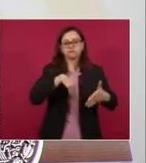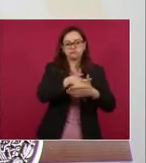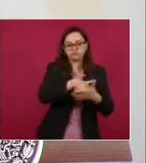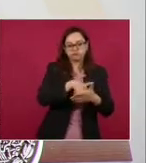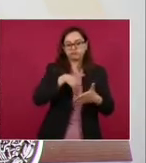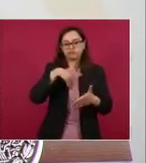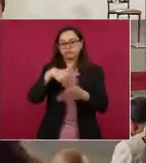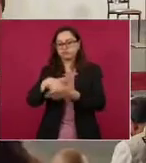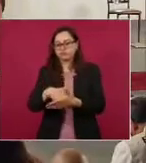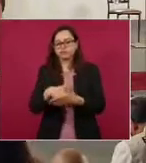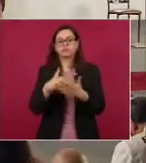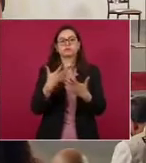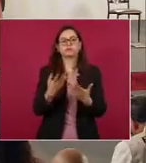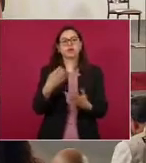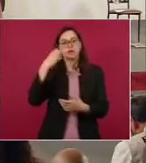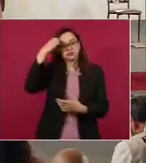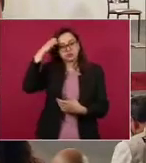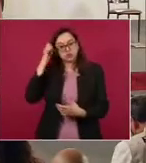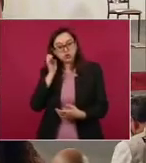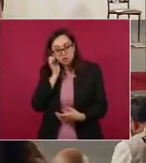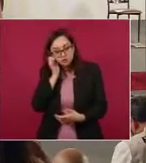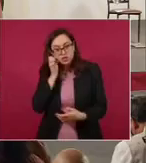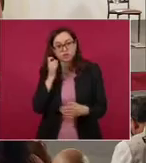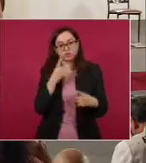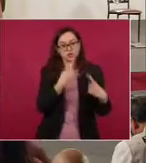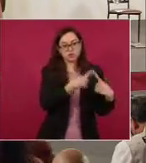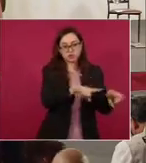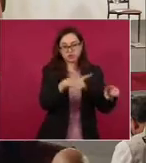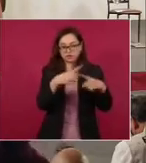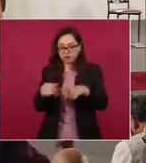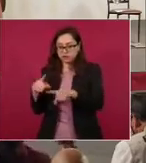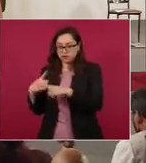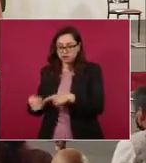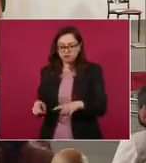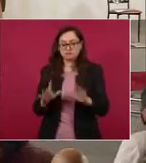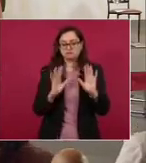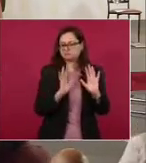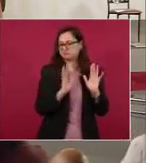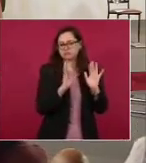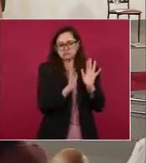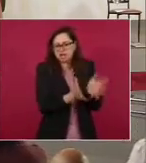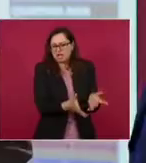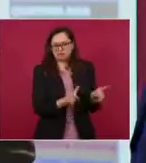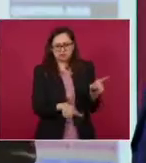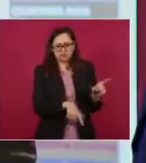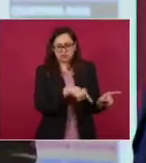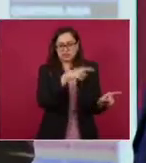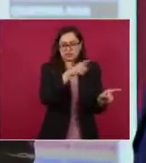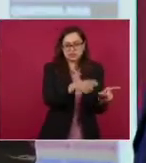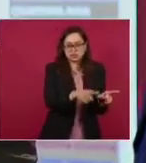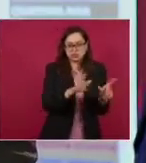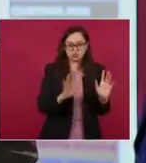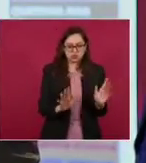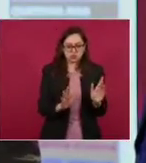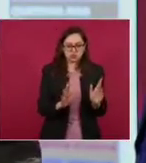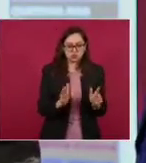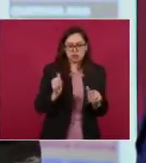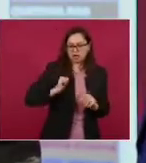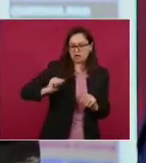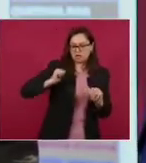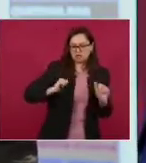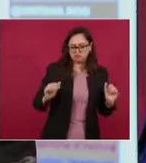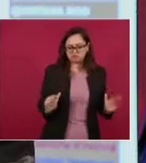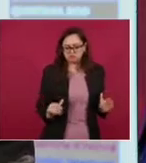las cocheras. En el tramo 4 ustedes van a observar que se incrementó la tarea. Hubo